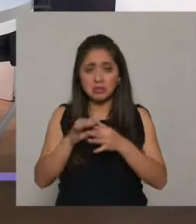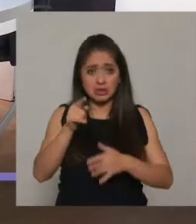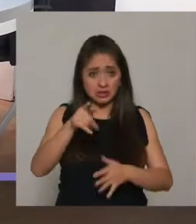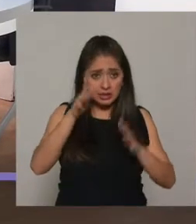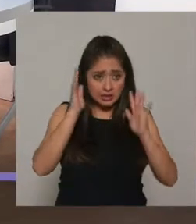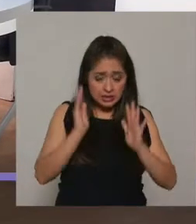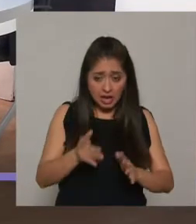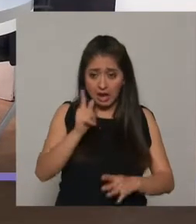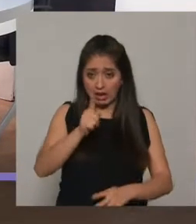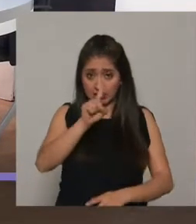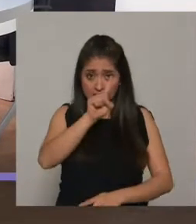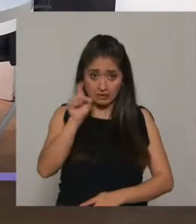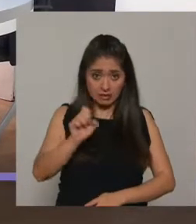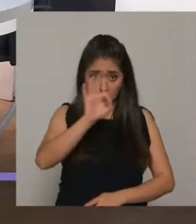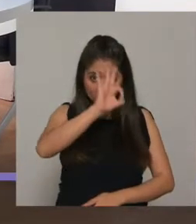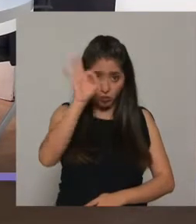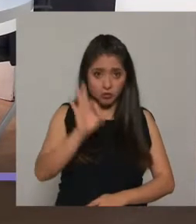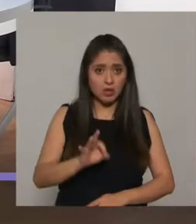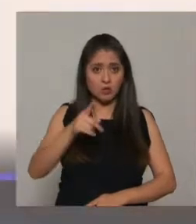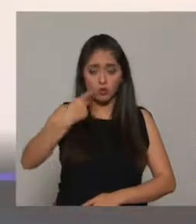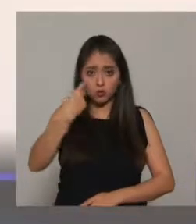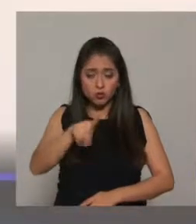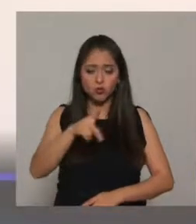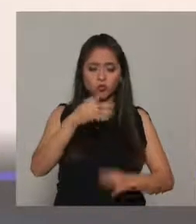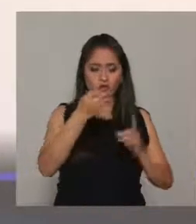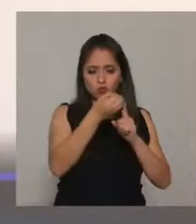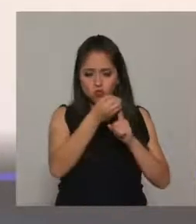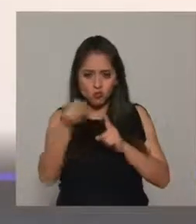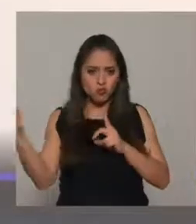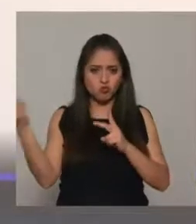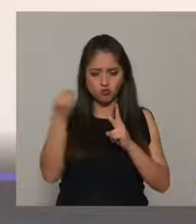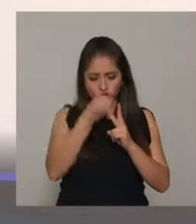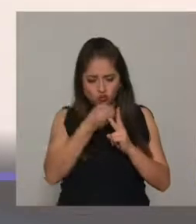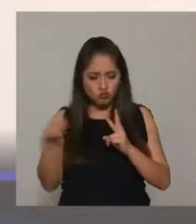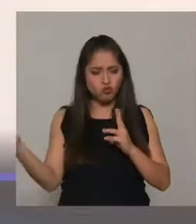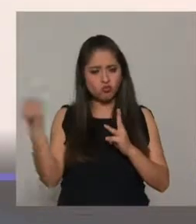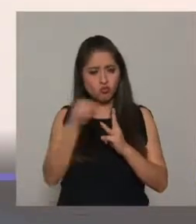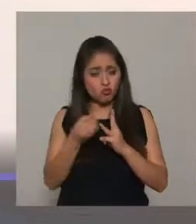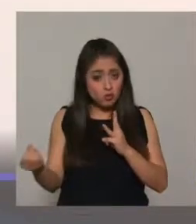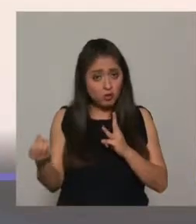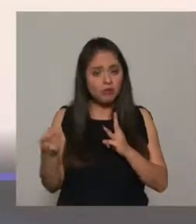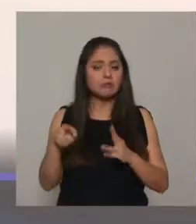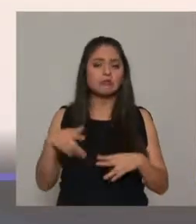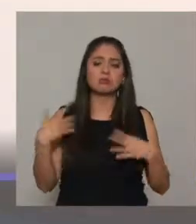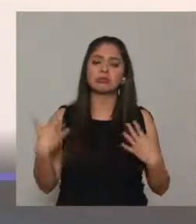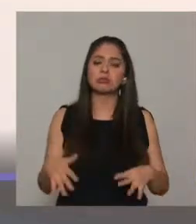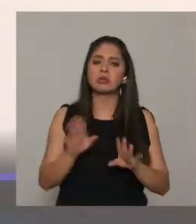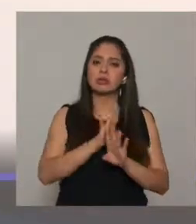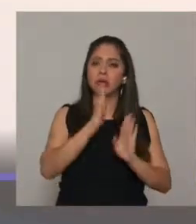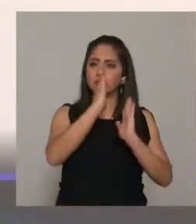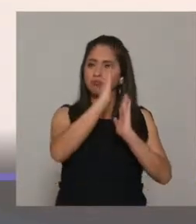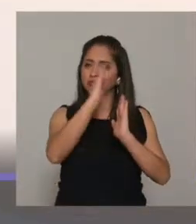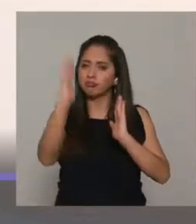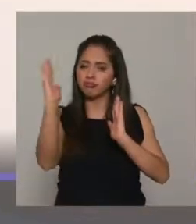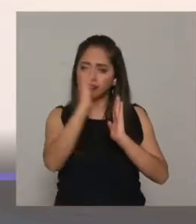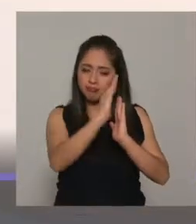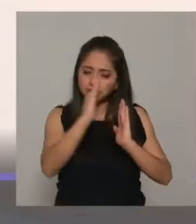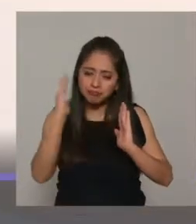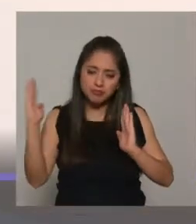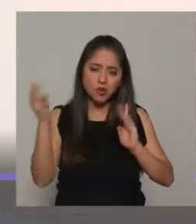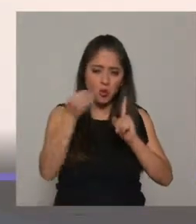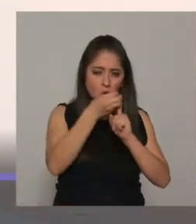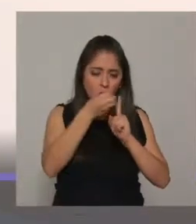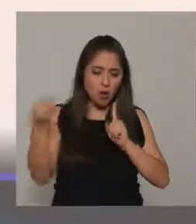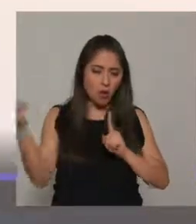tengan ustedes al 100% ya acomodados, ordenados y por fortuna todos los anaqueles perfectamente bien ahí